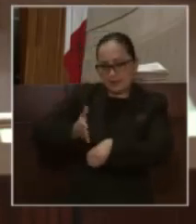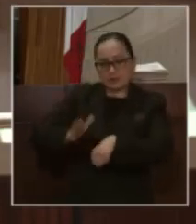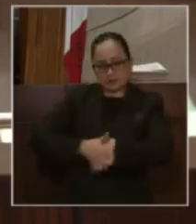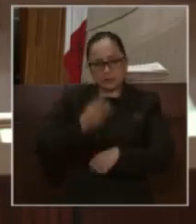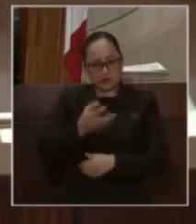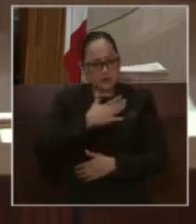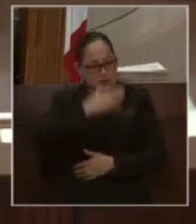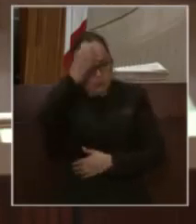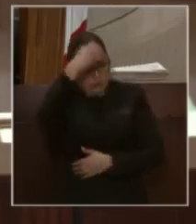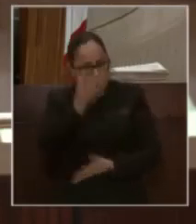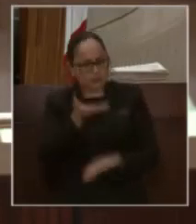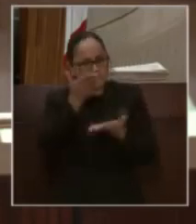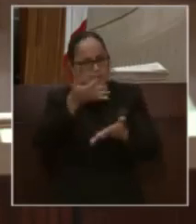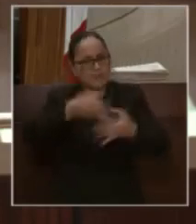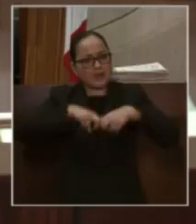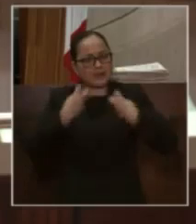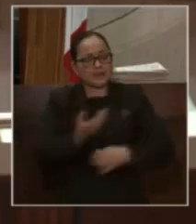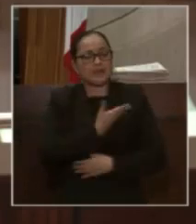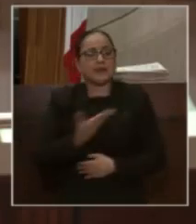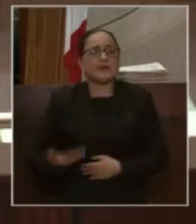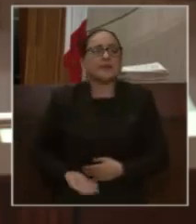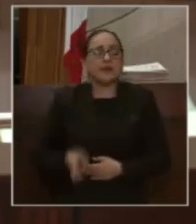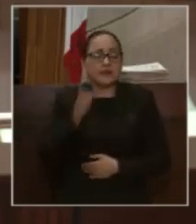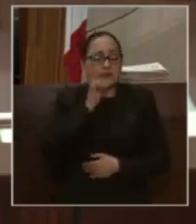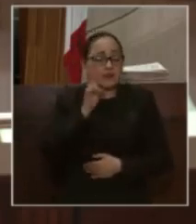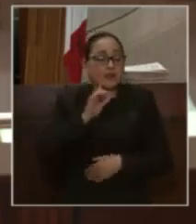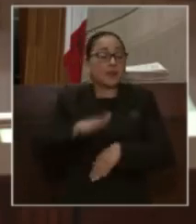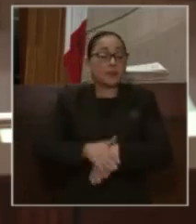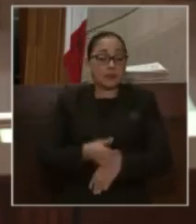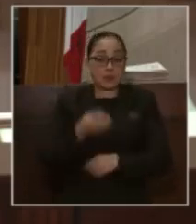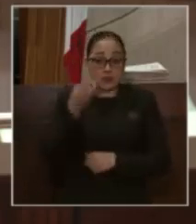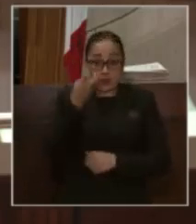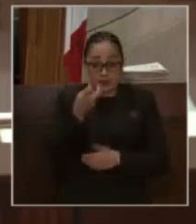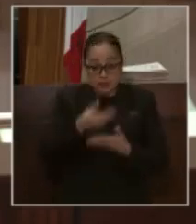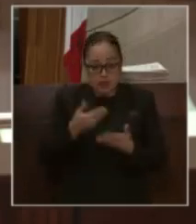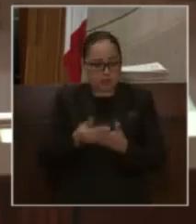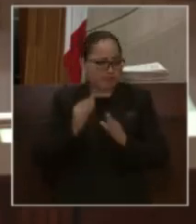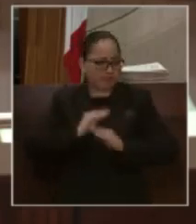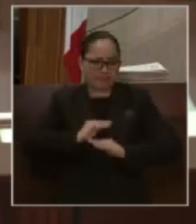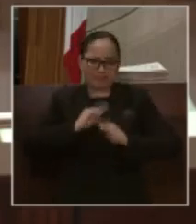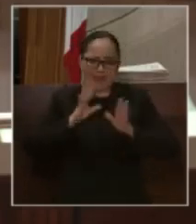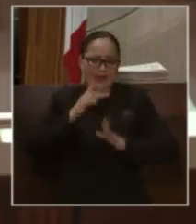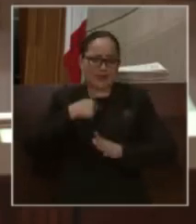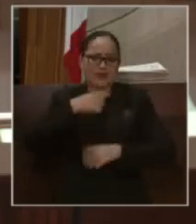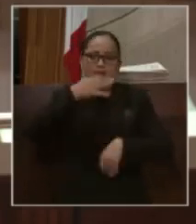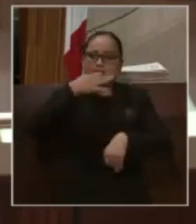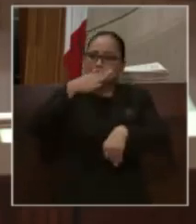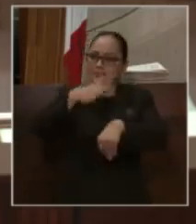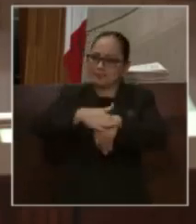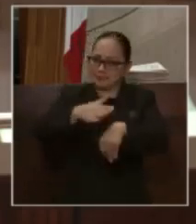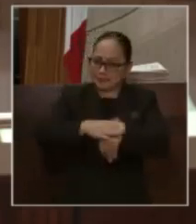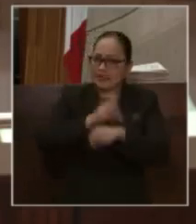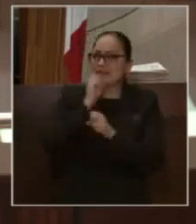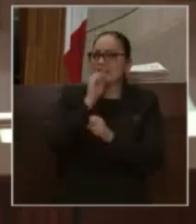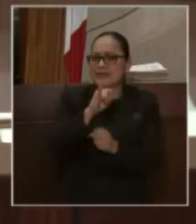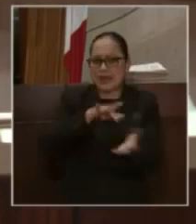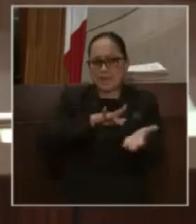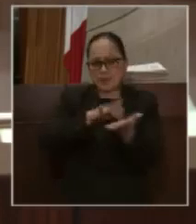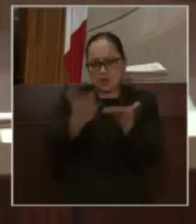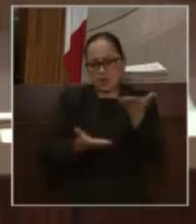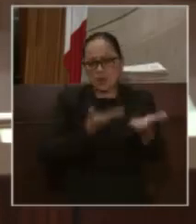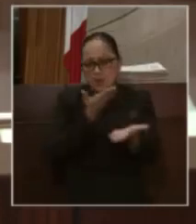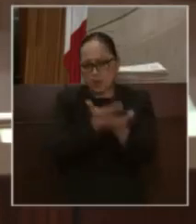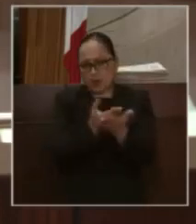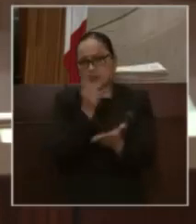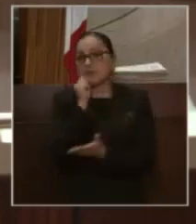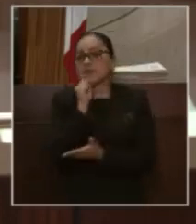posición, magistrada presidenta, y por lo tanto, como es obvio, anuncio que acompaño el proyecto